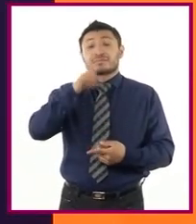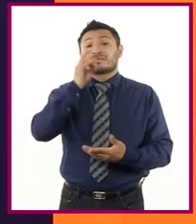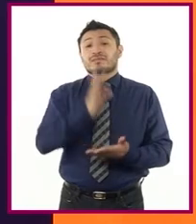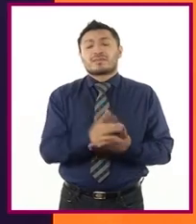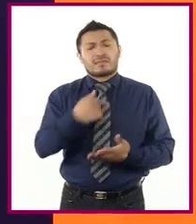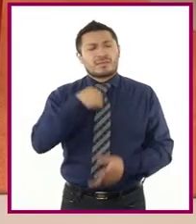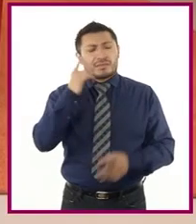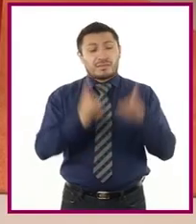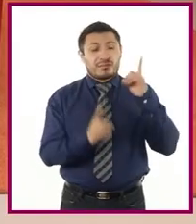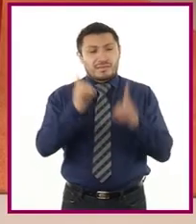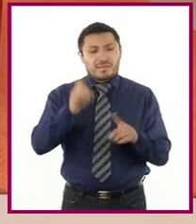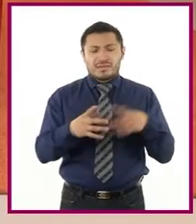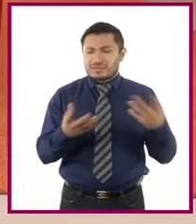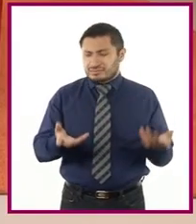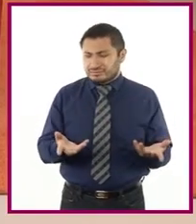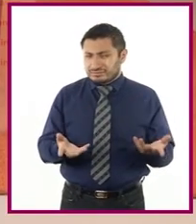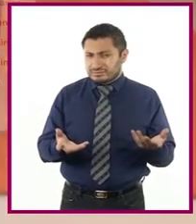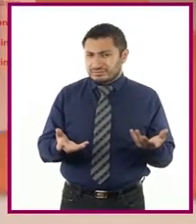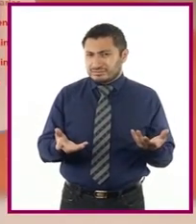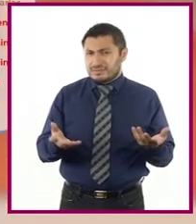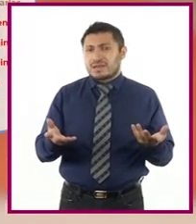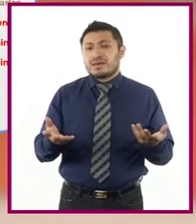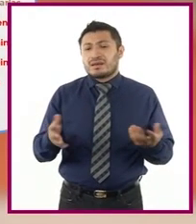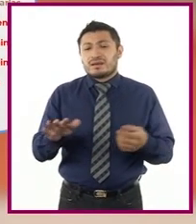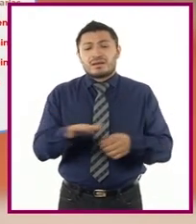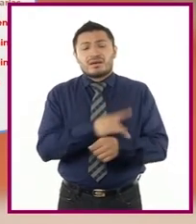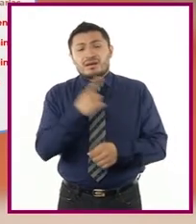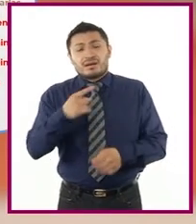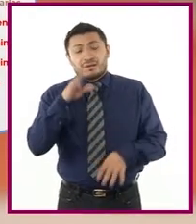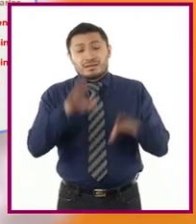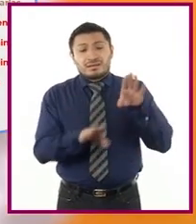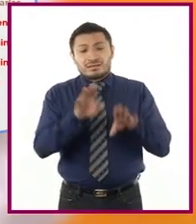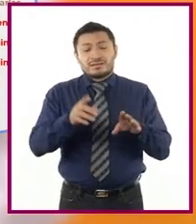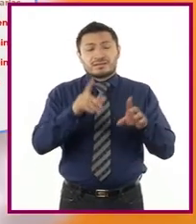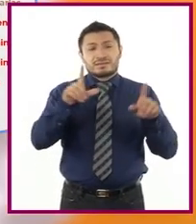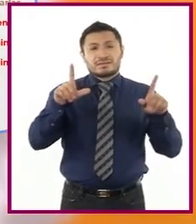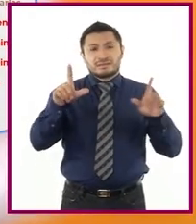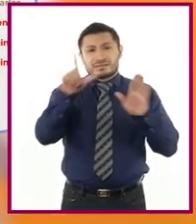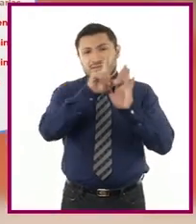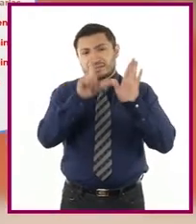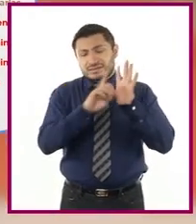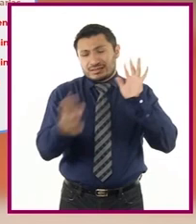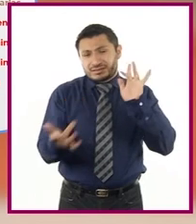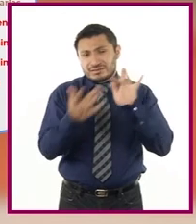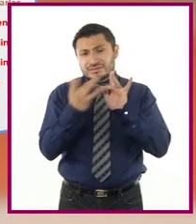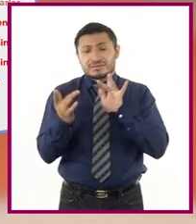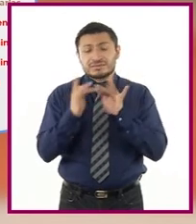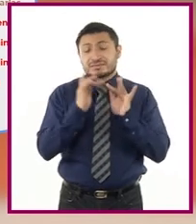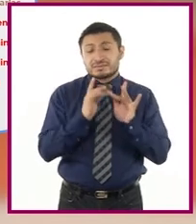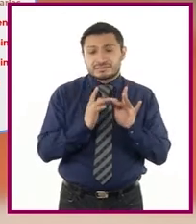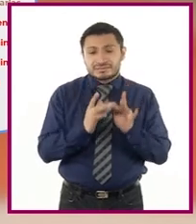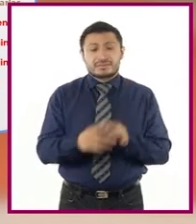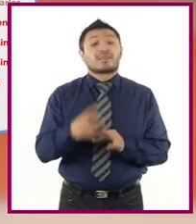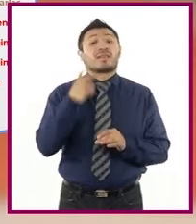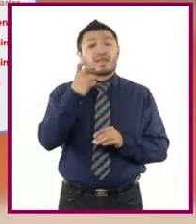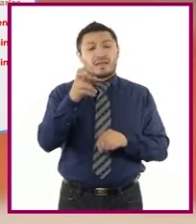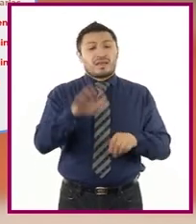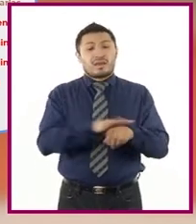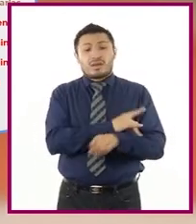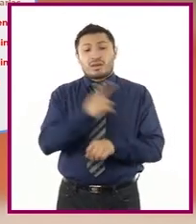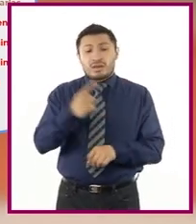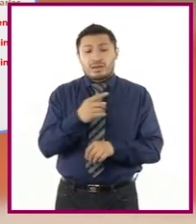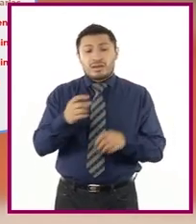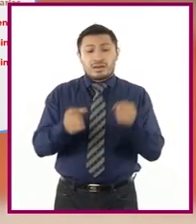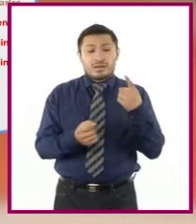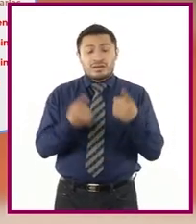tengo una duda. ¿Por qué en algunas partes se unen las líneas? Esto ocurre porque las